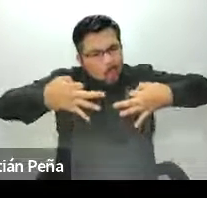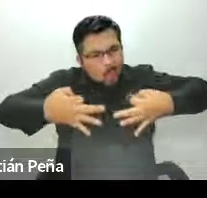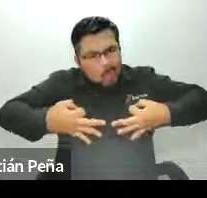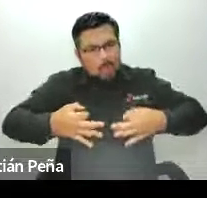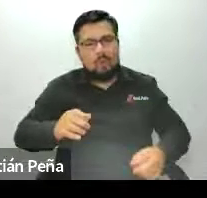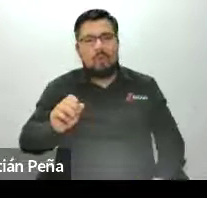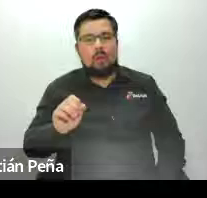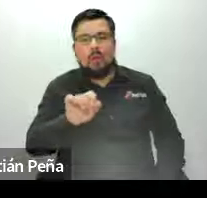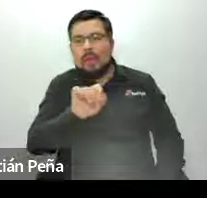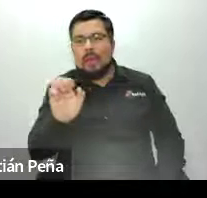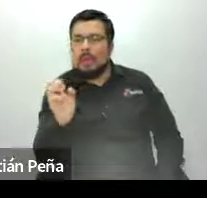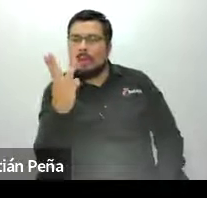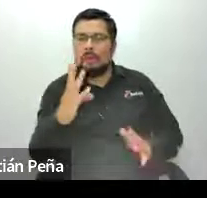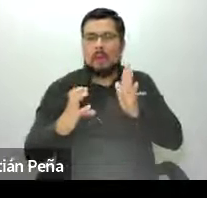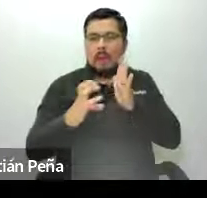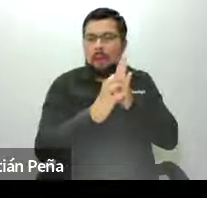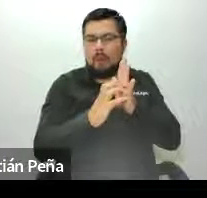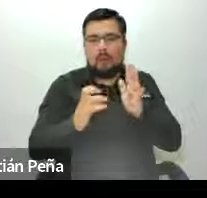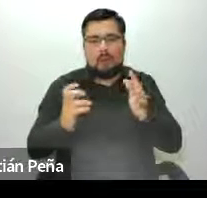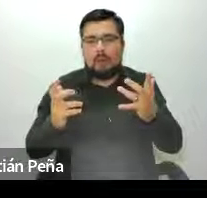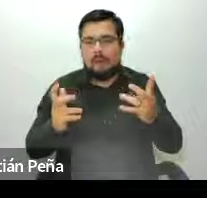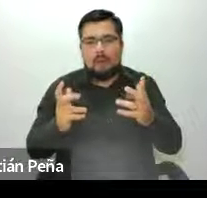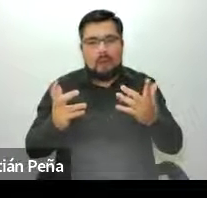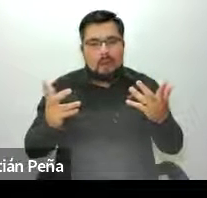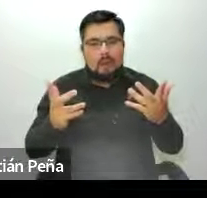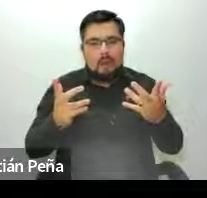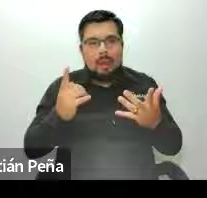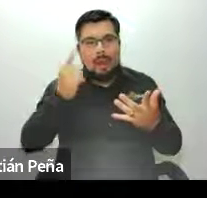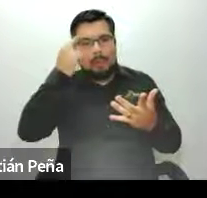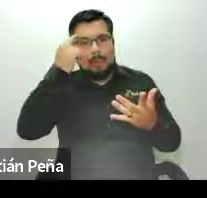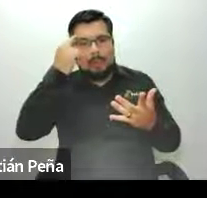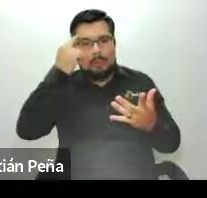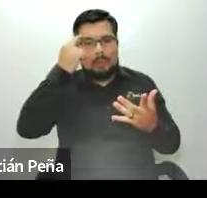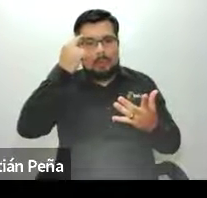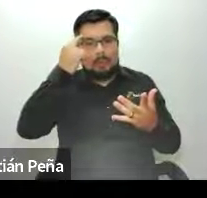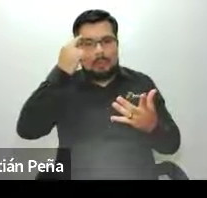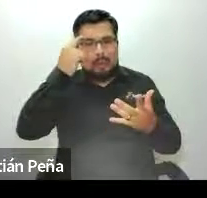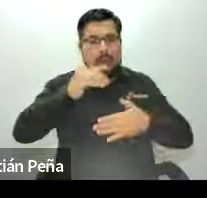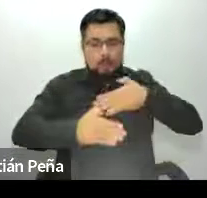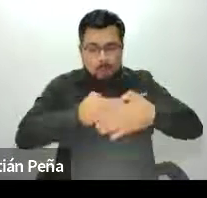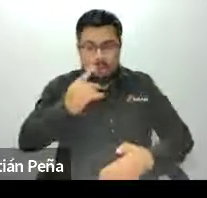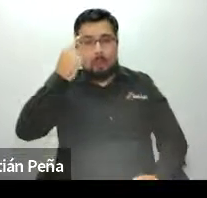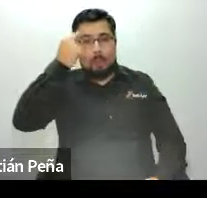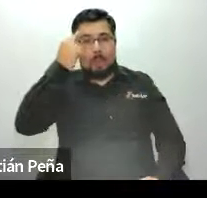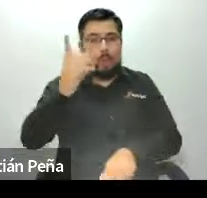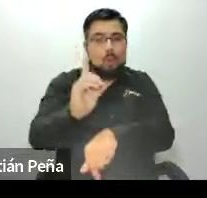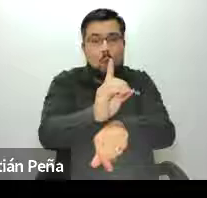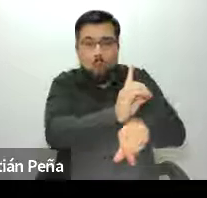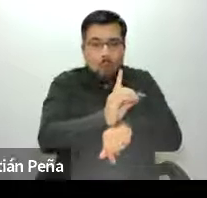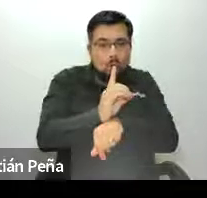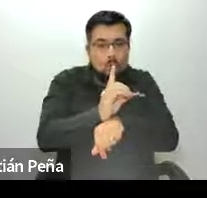como que vivimos el proceso del pensamiento docente para dar estas orientaciones de la implementación del